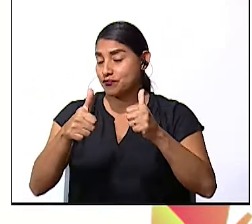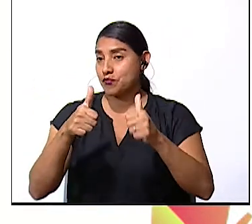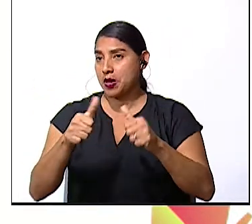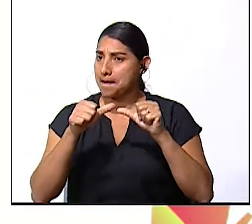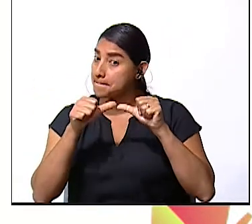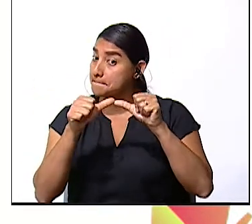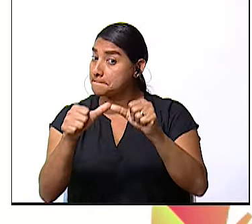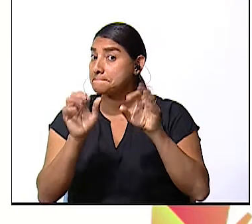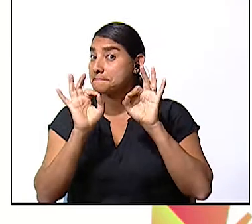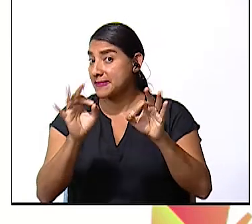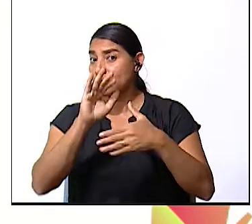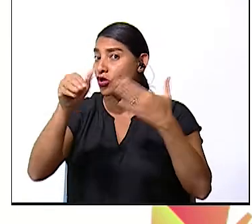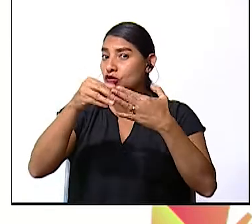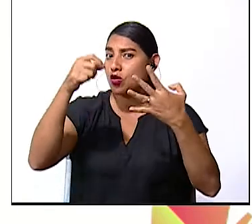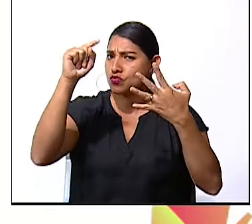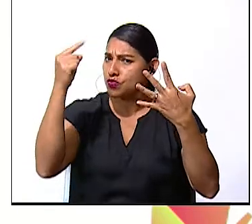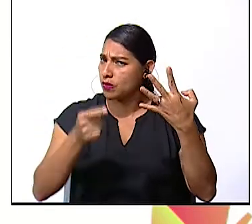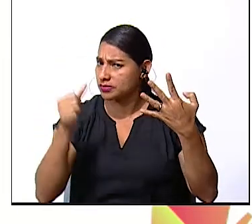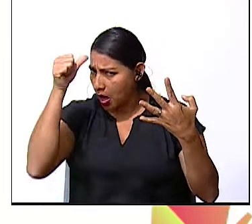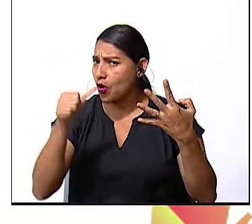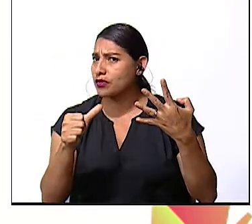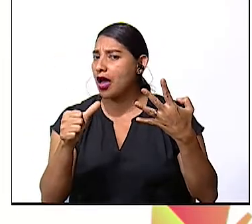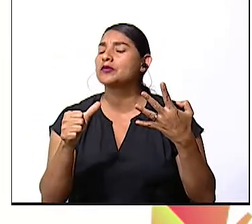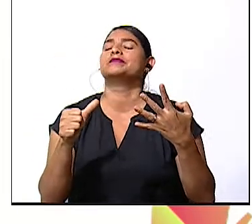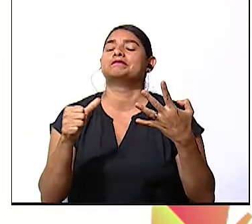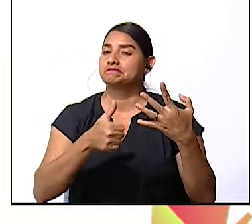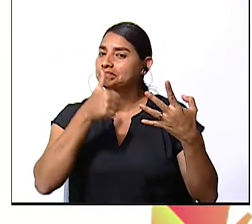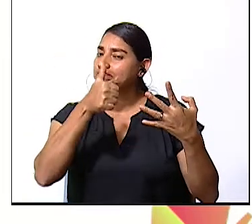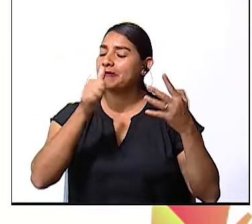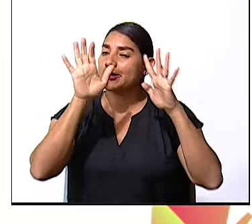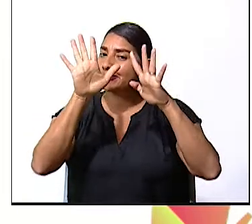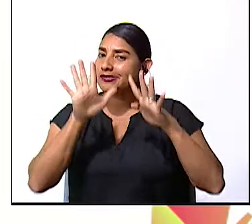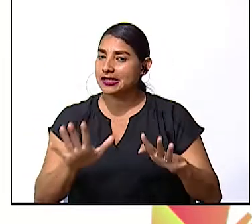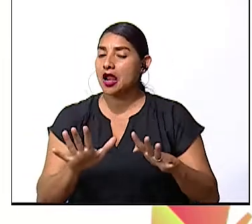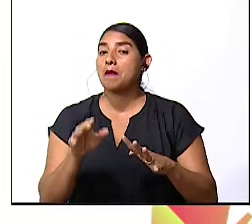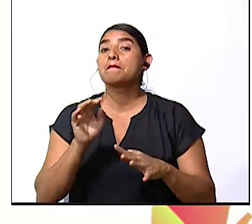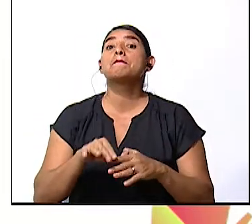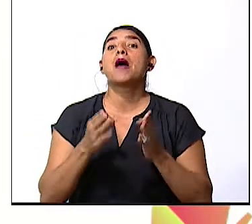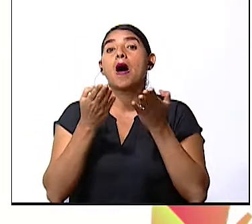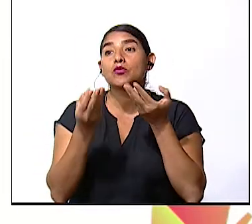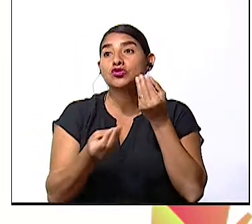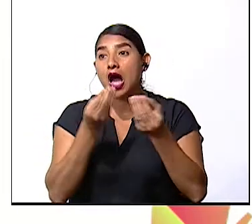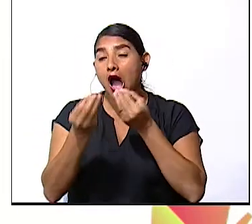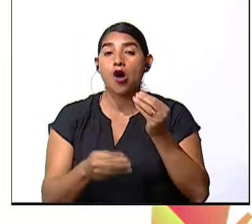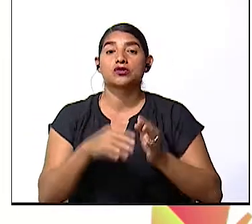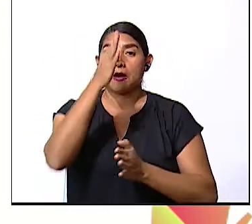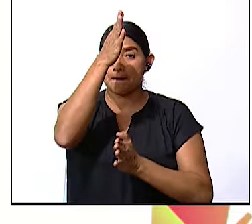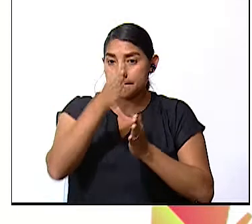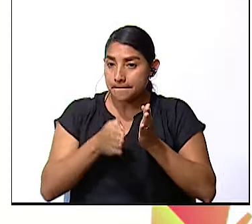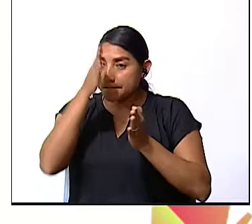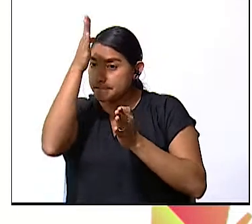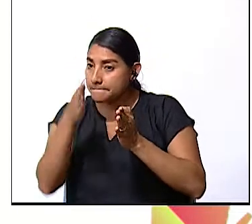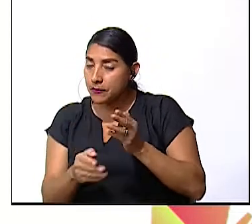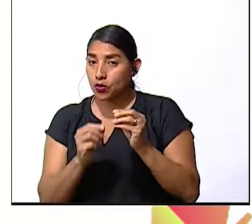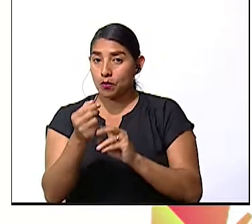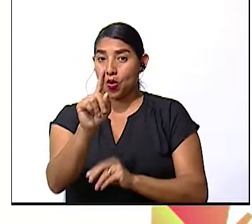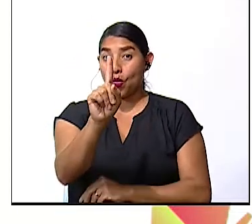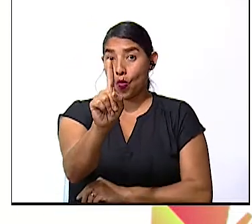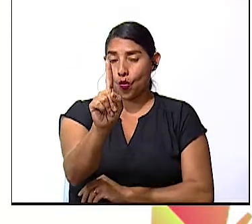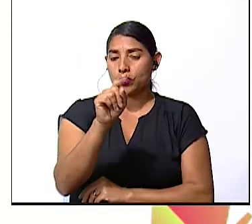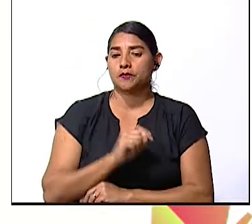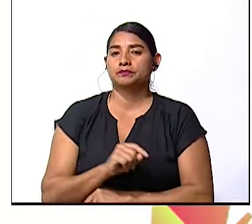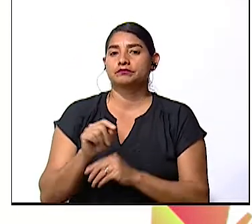¿Van bien? Sí, todos se acordaron. Perfecto, vamos ahora con las verticales número uno.